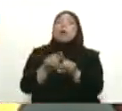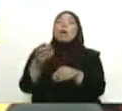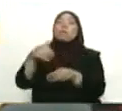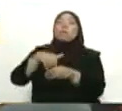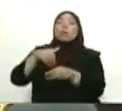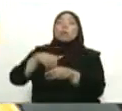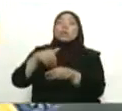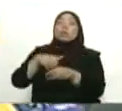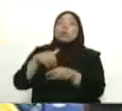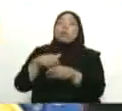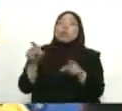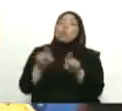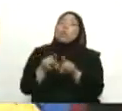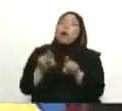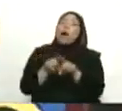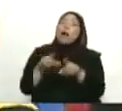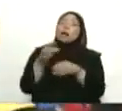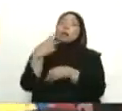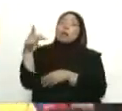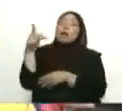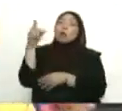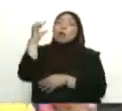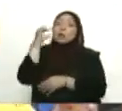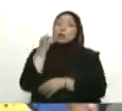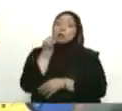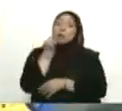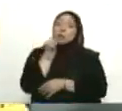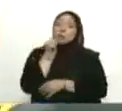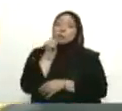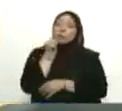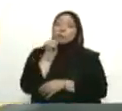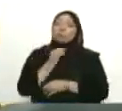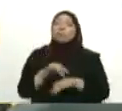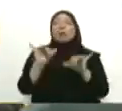voto en la parroquia sucre son exactamente los mismos